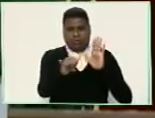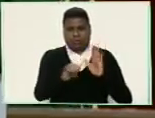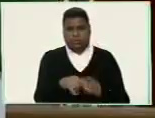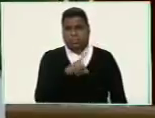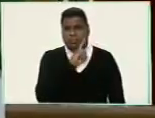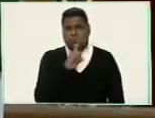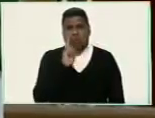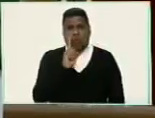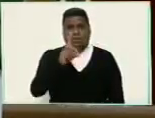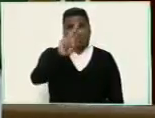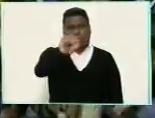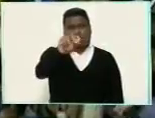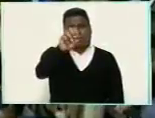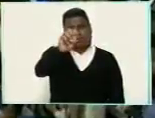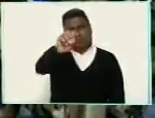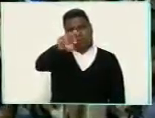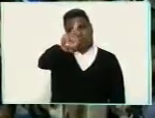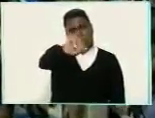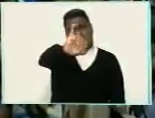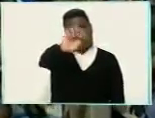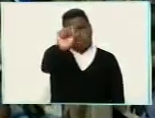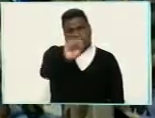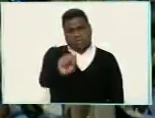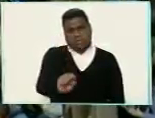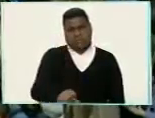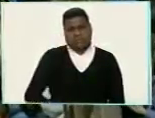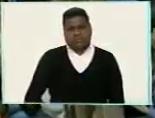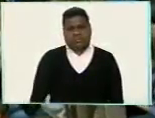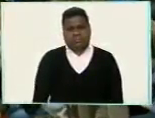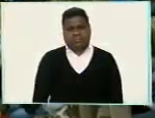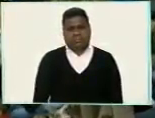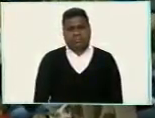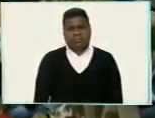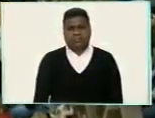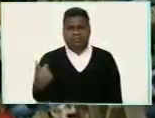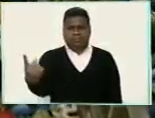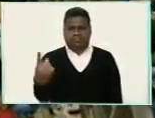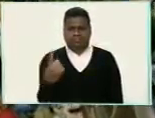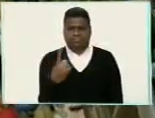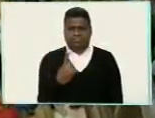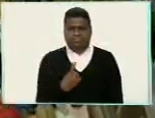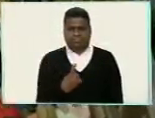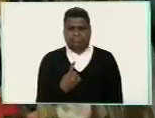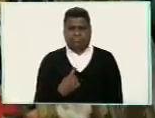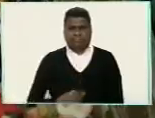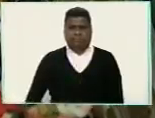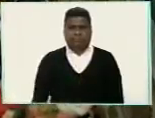Herrera. Puede hacer uso de la tribuna de oradores.